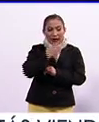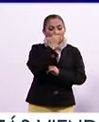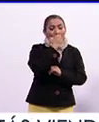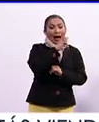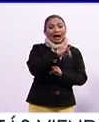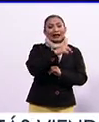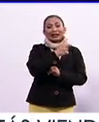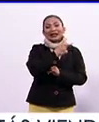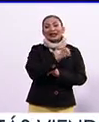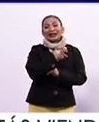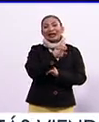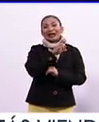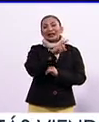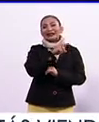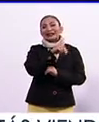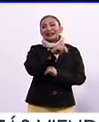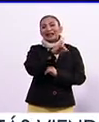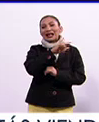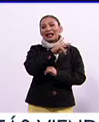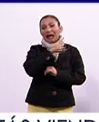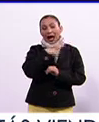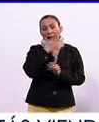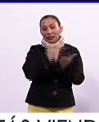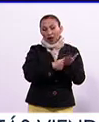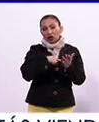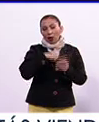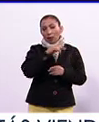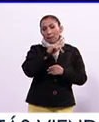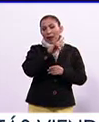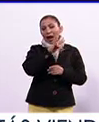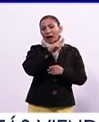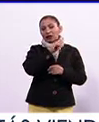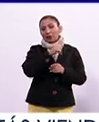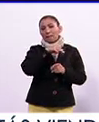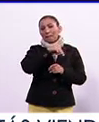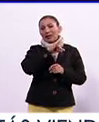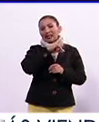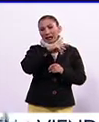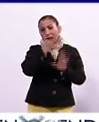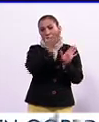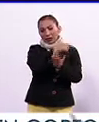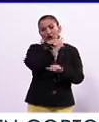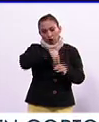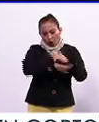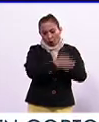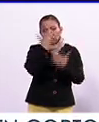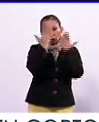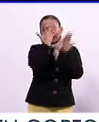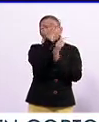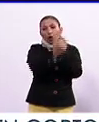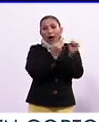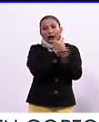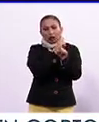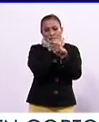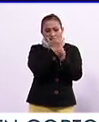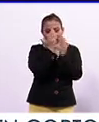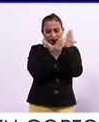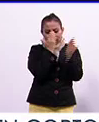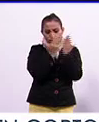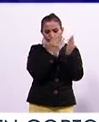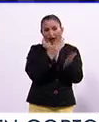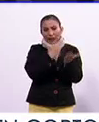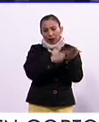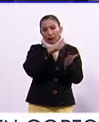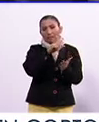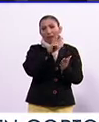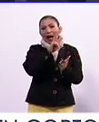de Ingeniería, que se llamaba, estaba en el Palacio de Minería, allá en el centro. Ahí estudié yo los 5 años de la carrera, en el